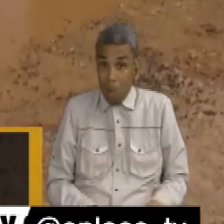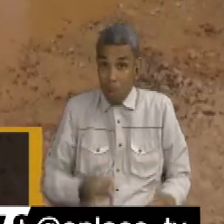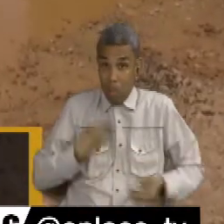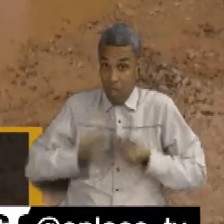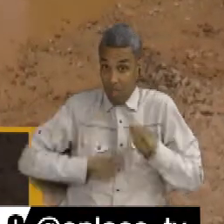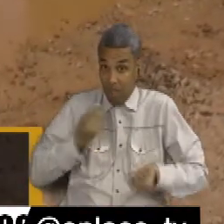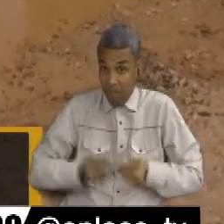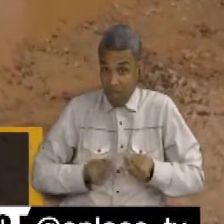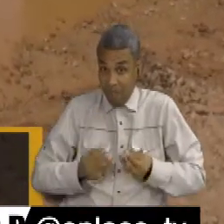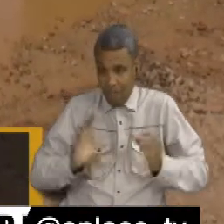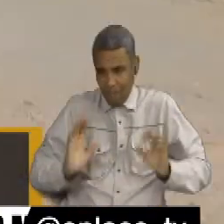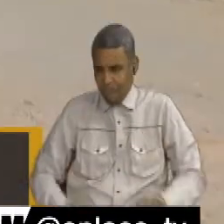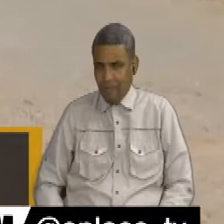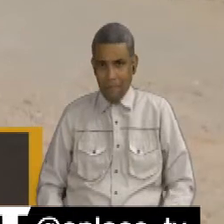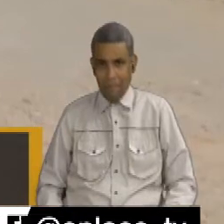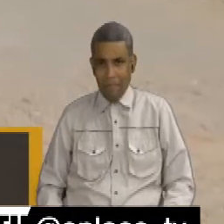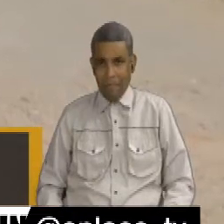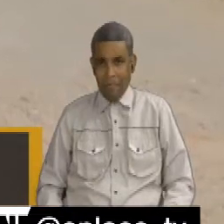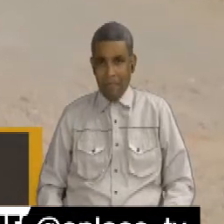de